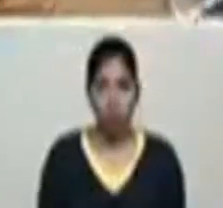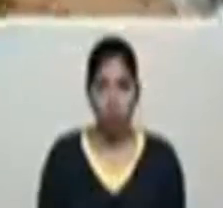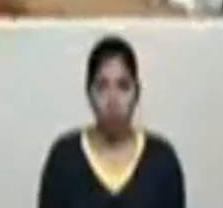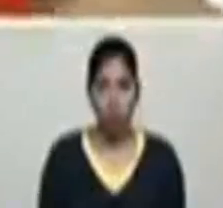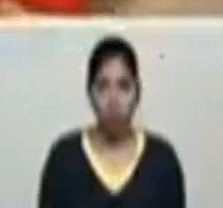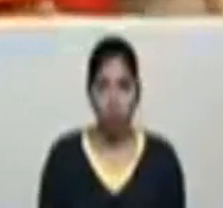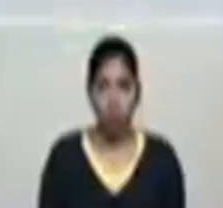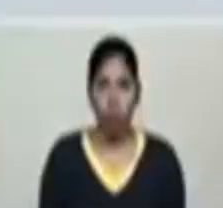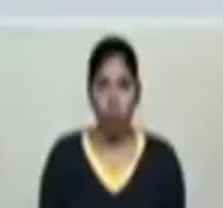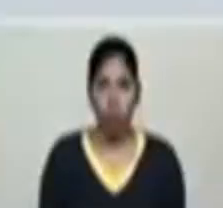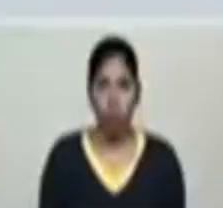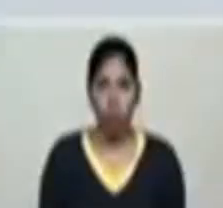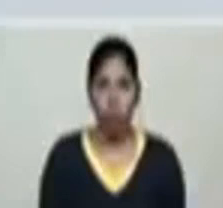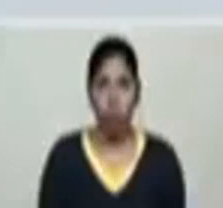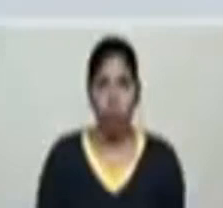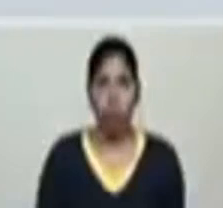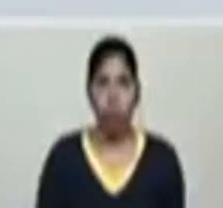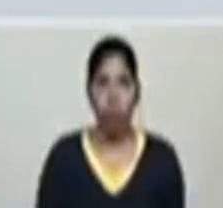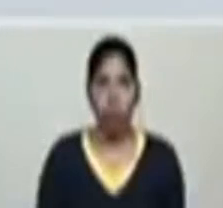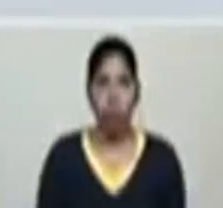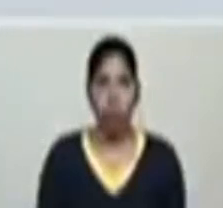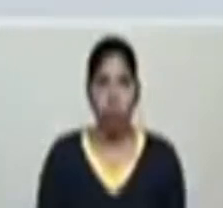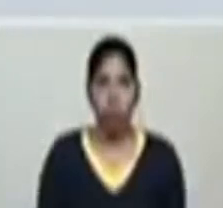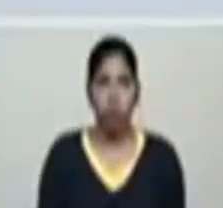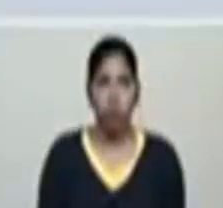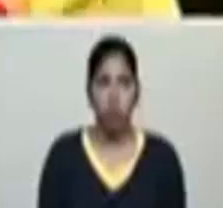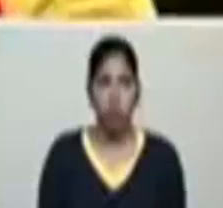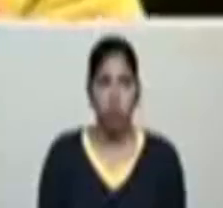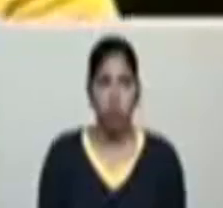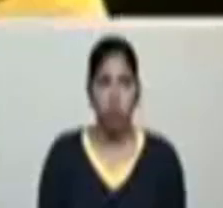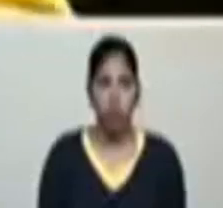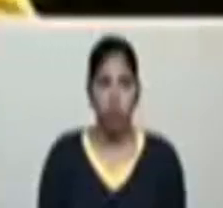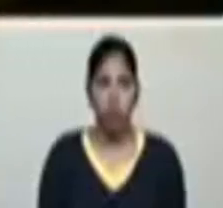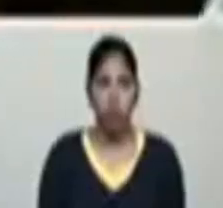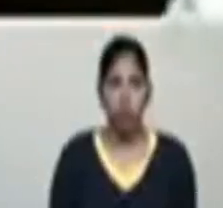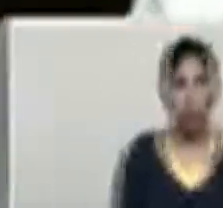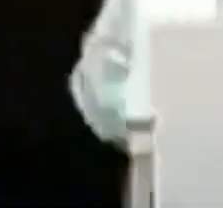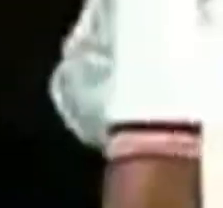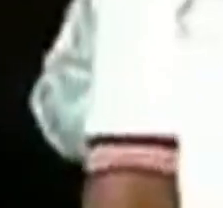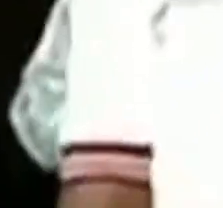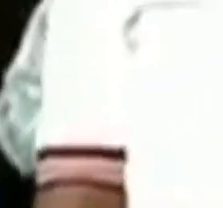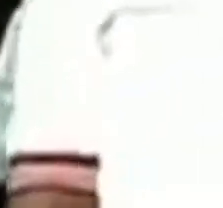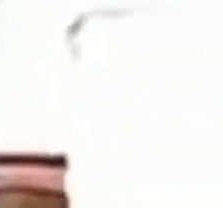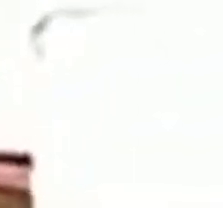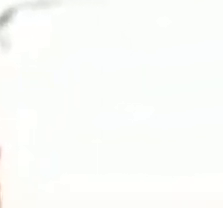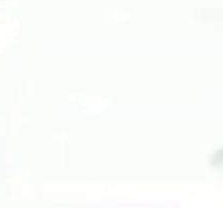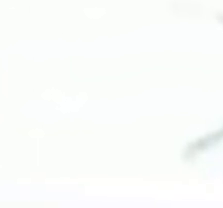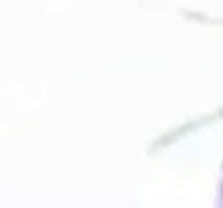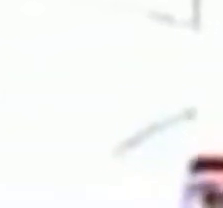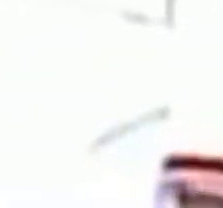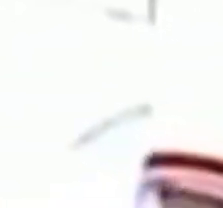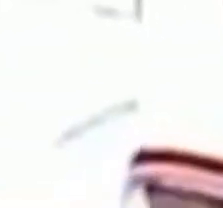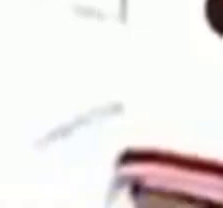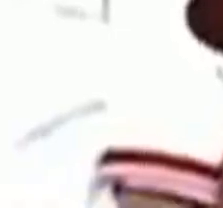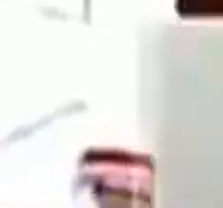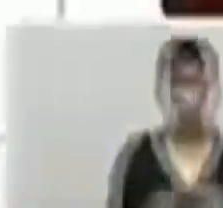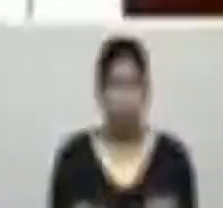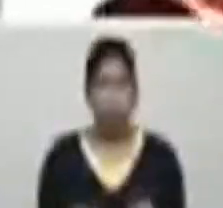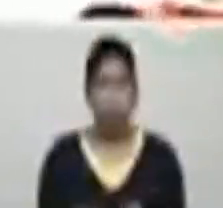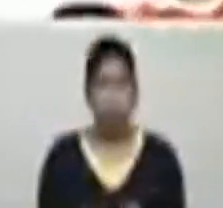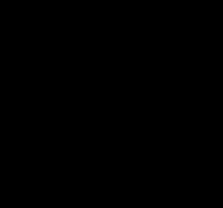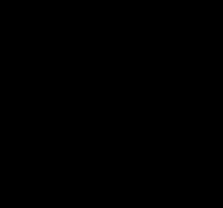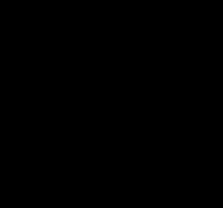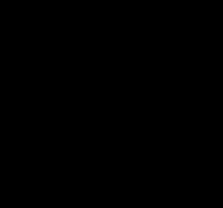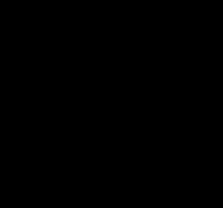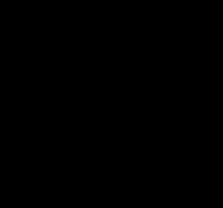y se va a seguir repitiendo ya que Nicolás maduro y la poca gasolina que queda señores la Está sacando es para enviarlas para donde para Cuba y para otros países la